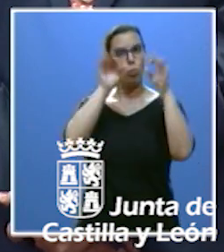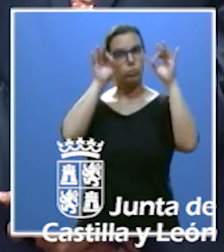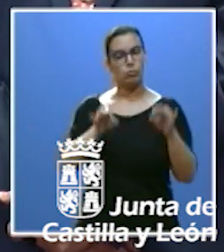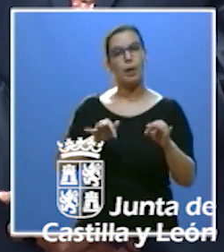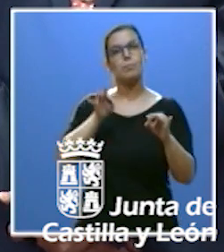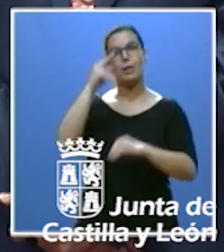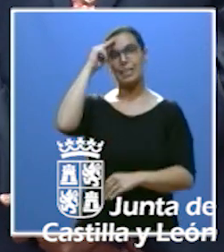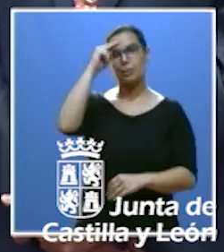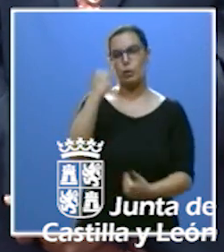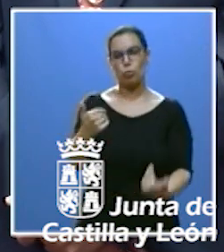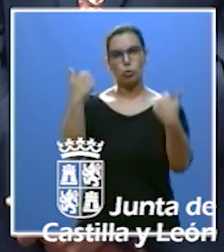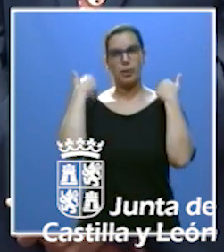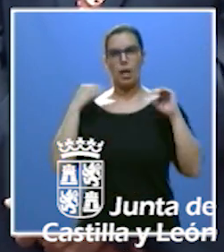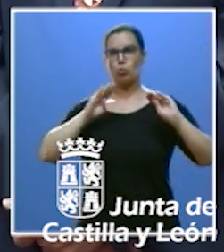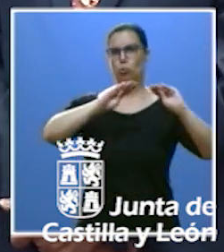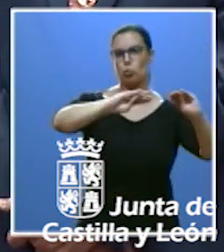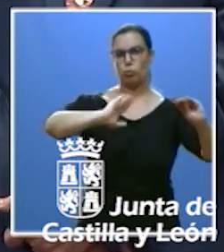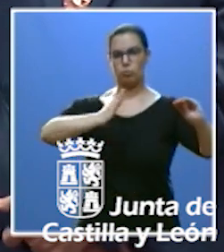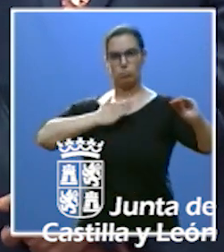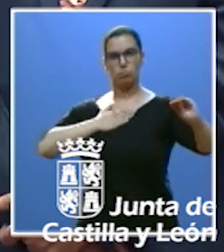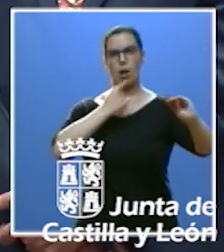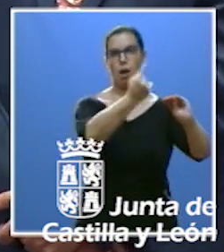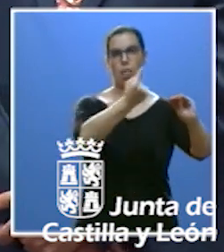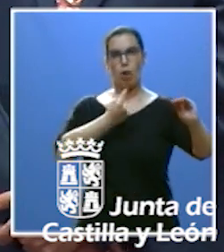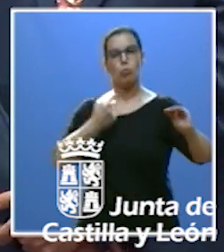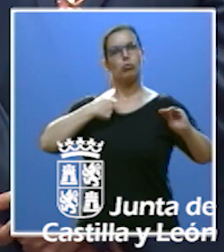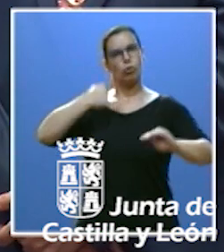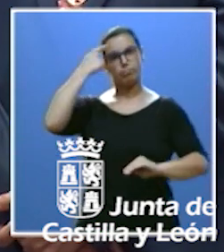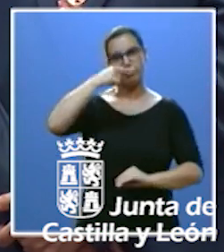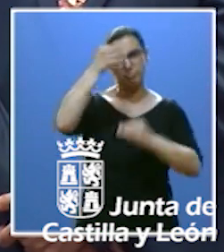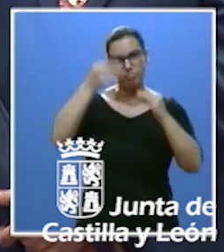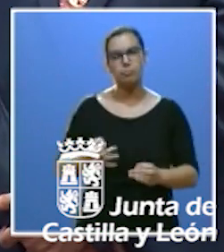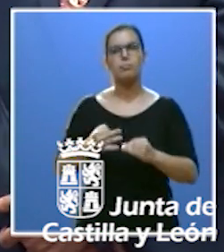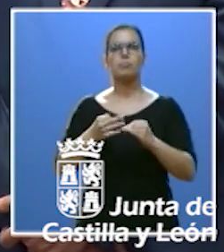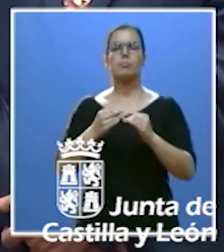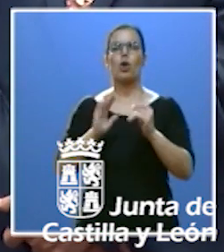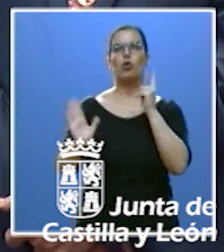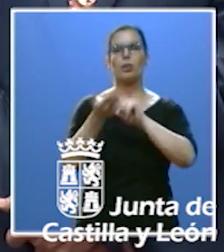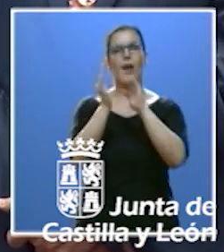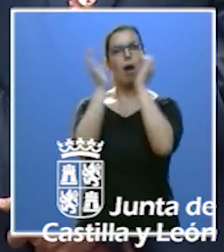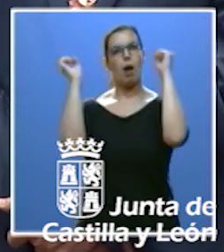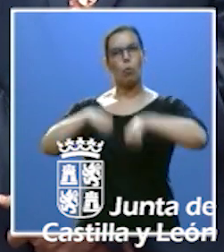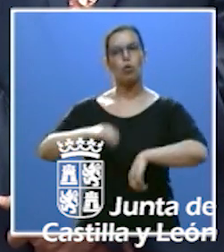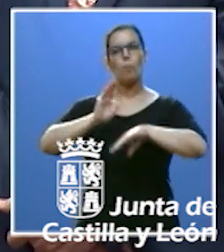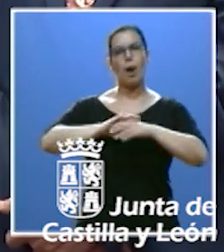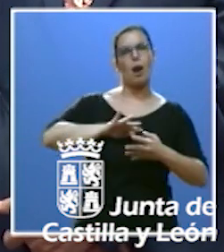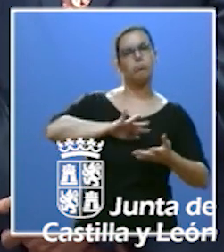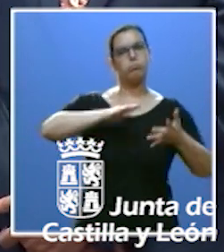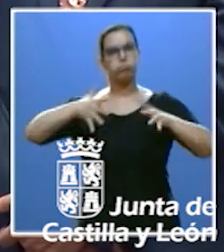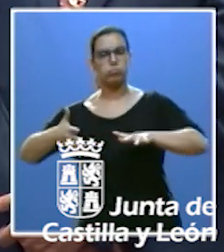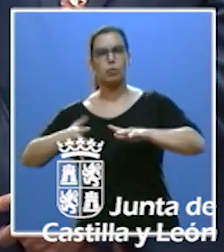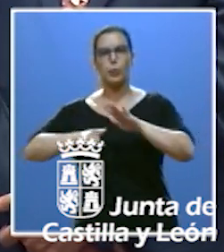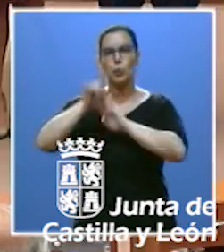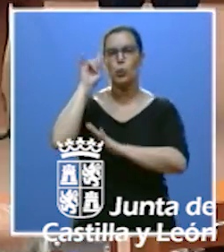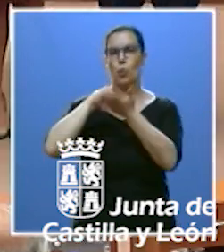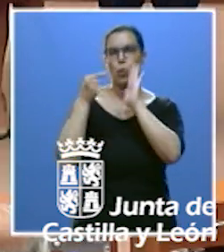las competencias de cada instancia, estoy segura de que conseguiremos alcanzar acuerdos para desarrollar proyectos conjuntos en los